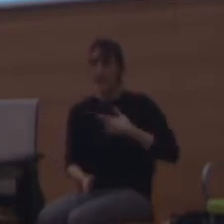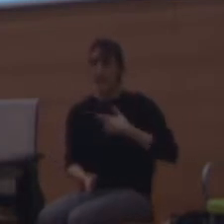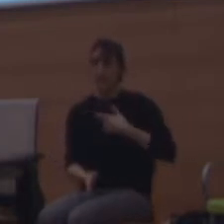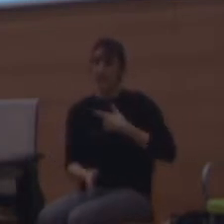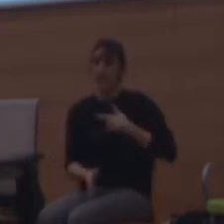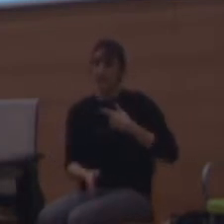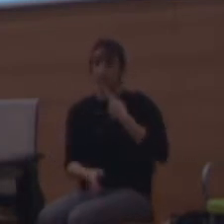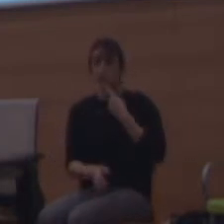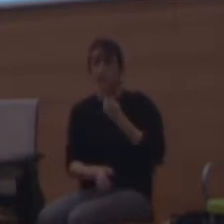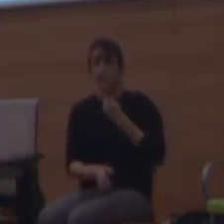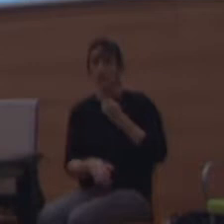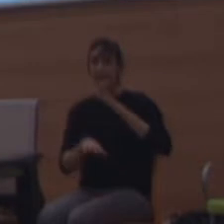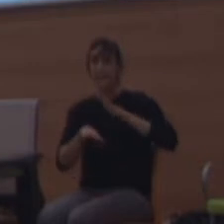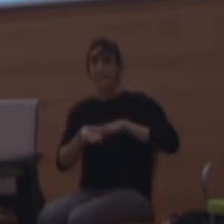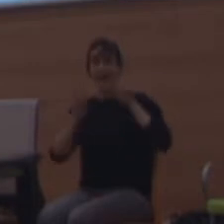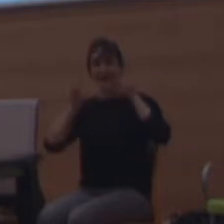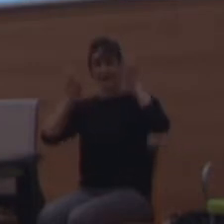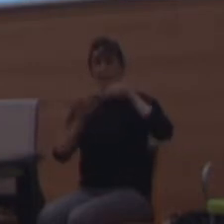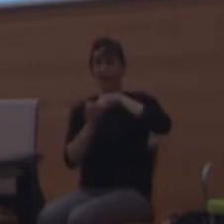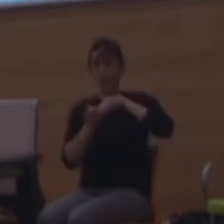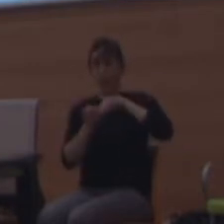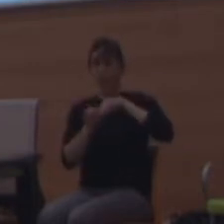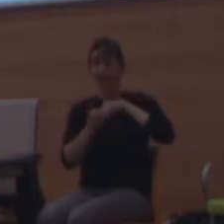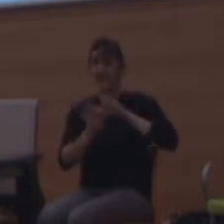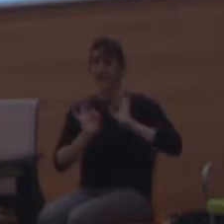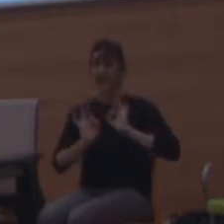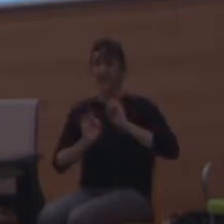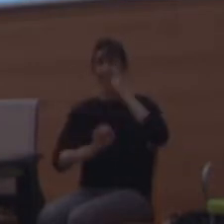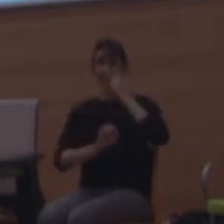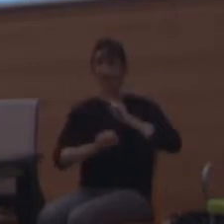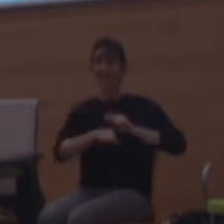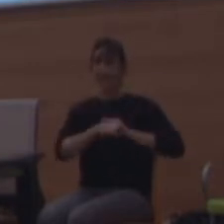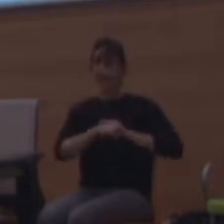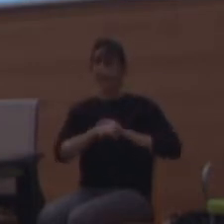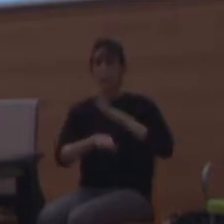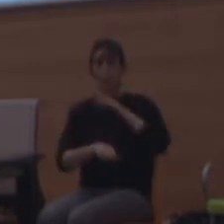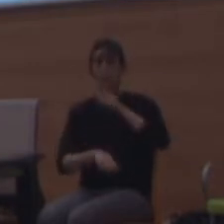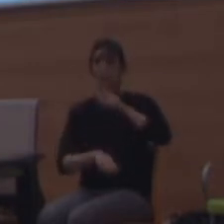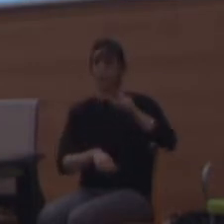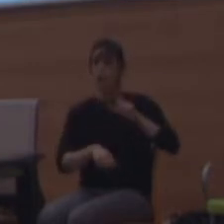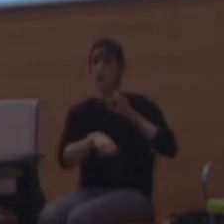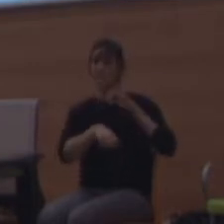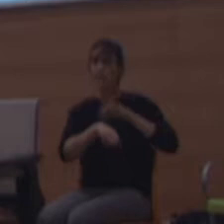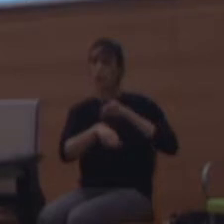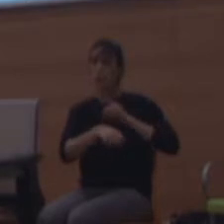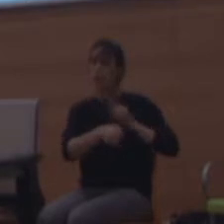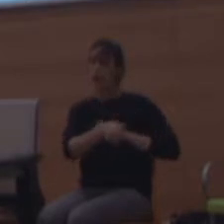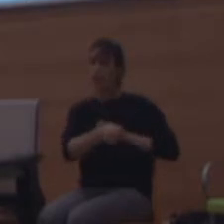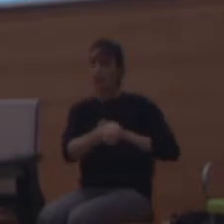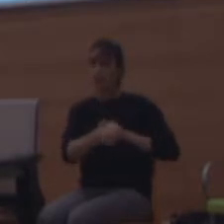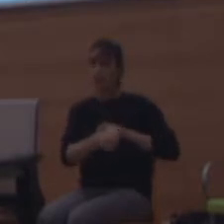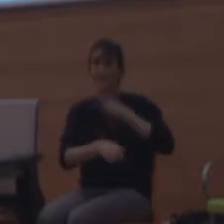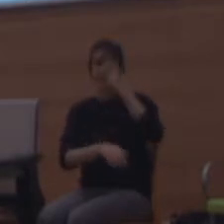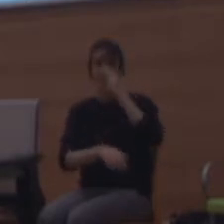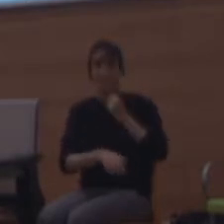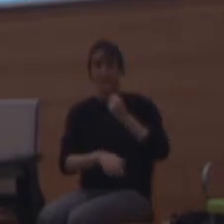situar todavía más las úlceras de pie diabético, que el pie de los pacientes con diabetes sea el sitio donde la